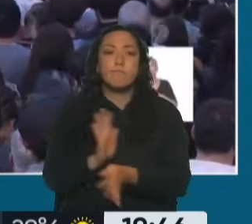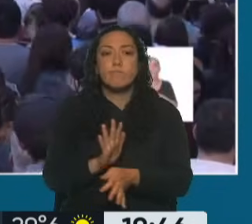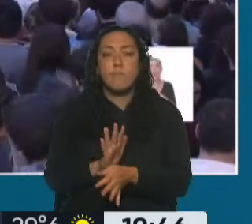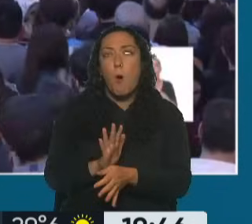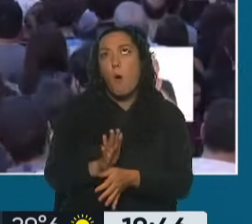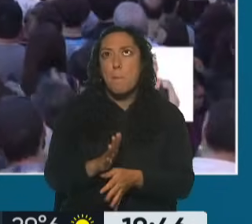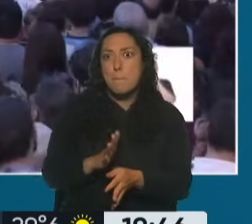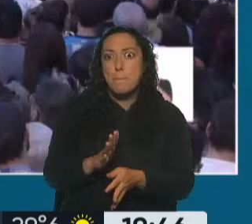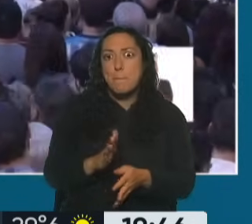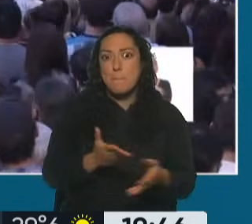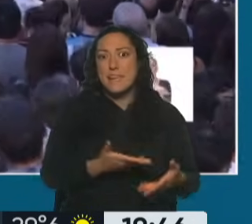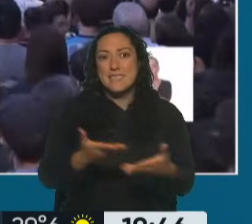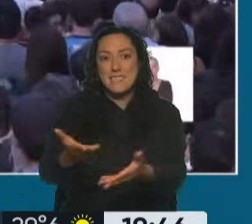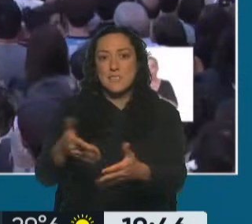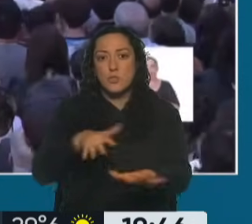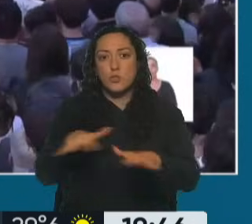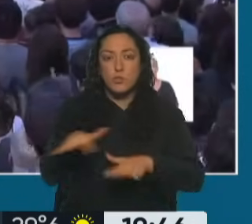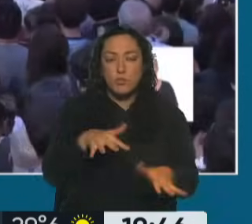de ya presentación de una escena